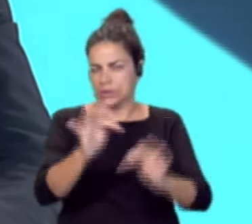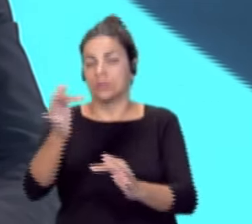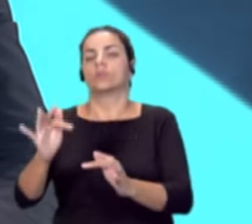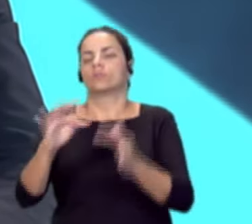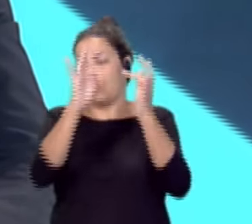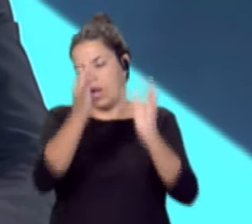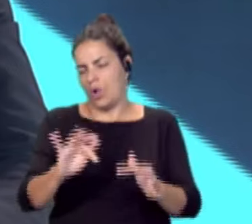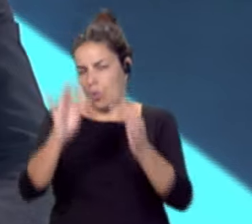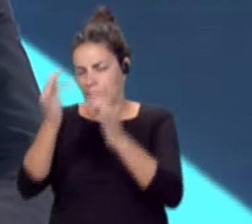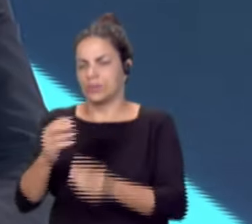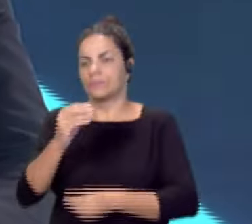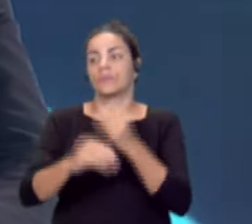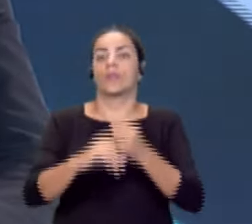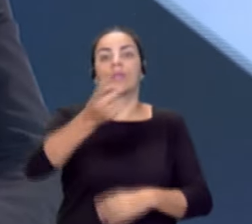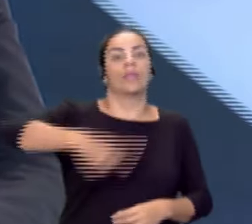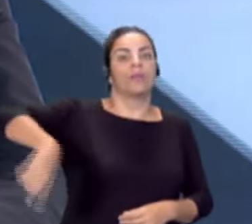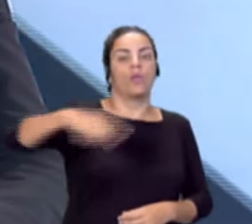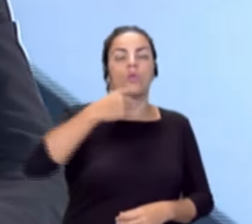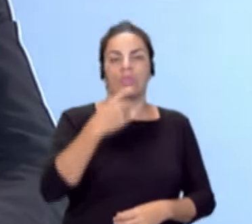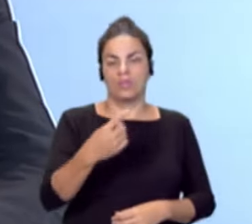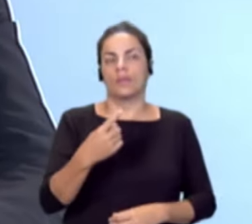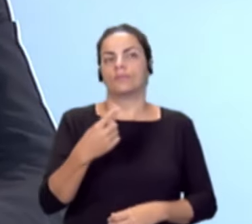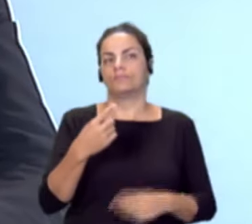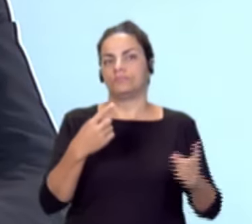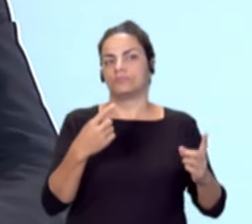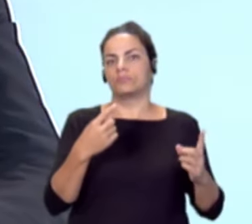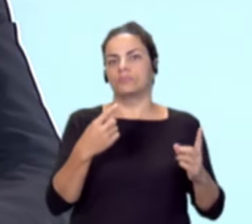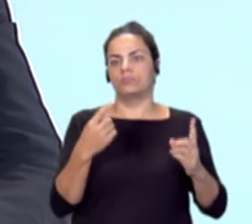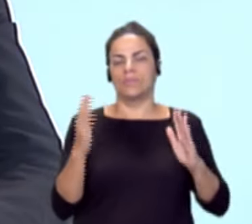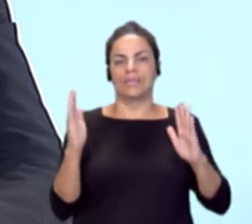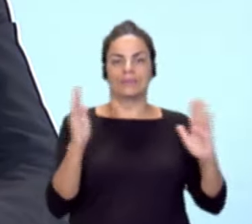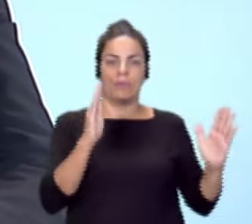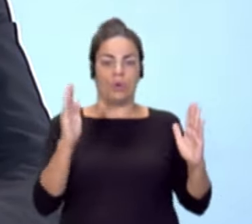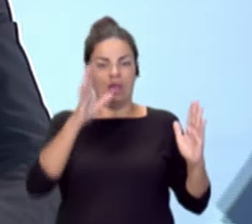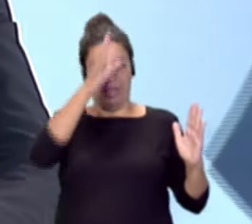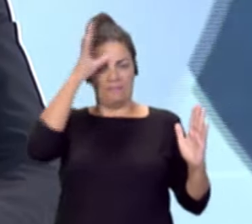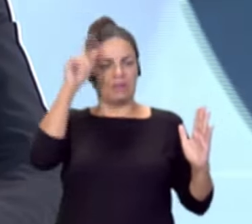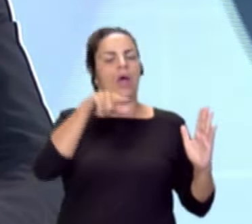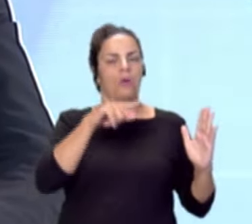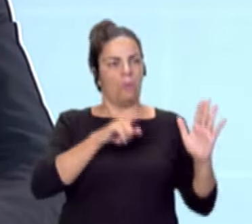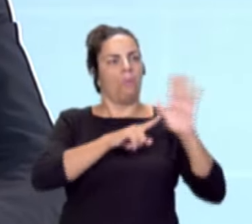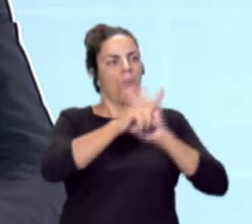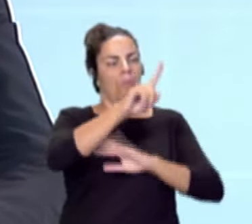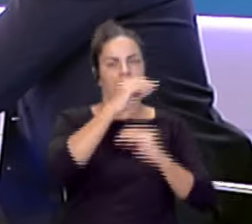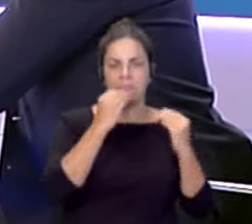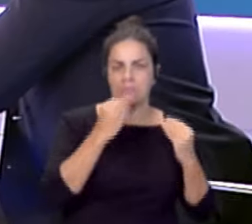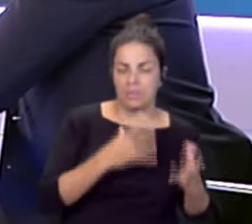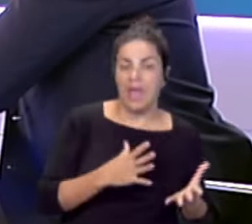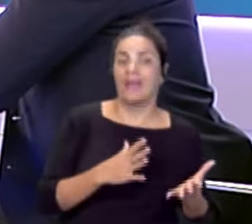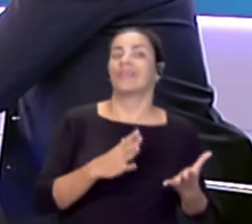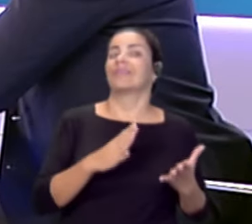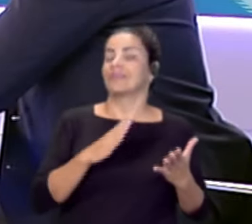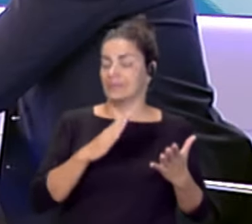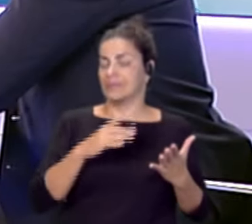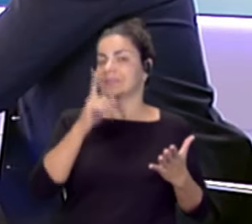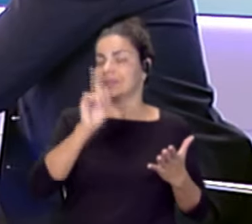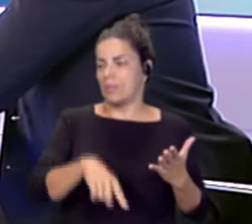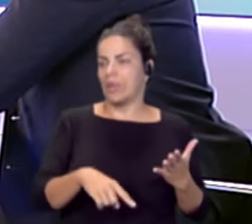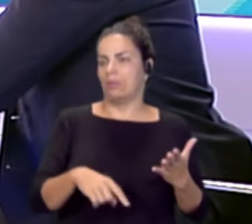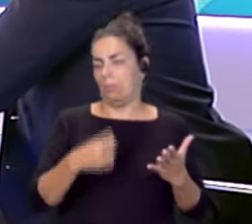concretamente, le ha ido bien lo que realmente ha sido la temporada del verano y que además hasta inclusive yo